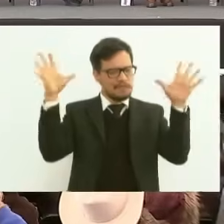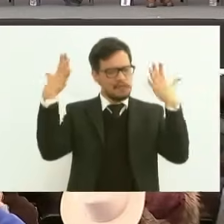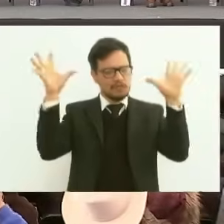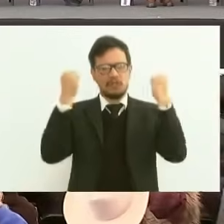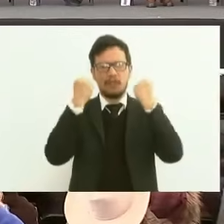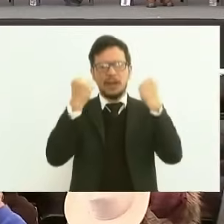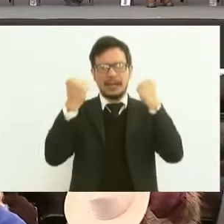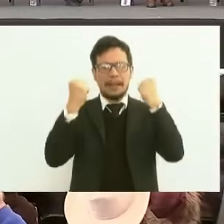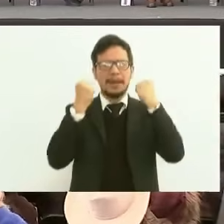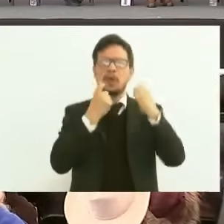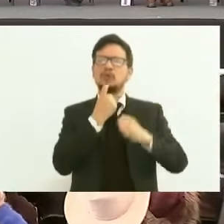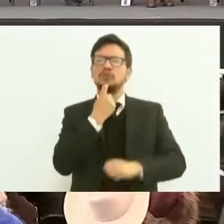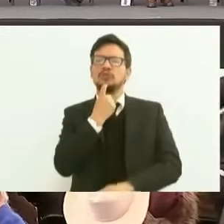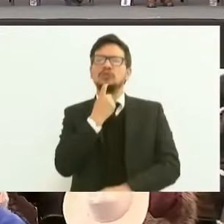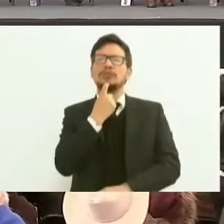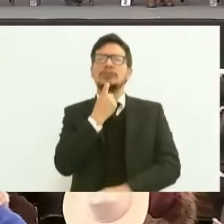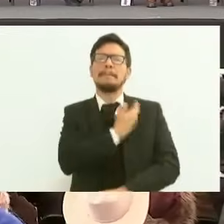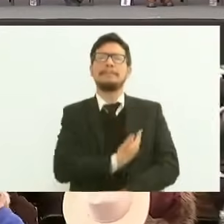Obrador.